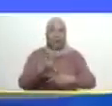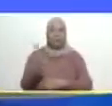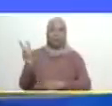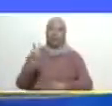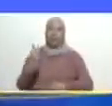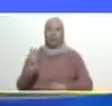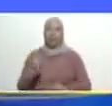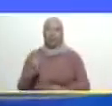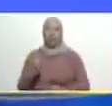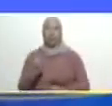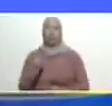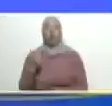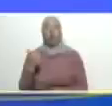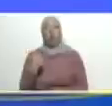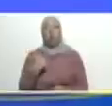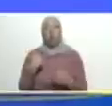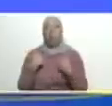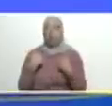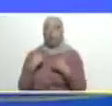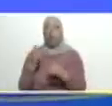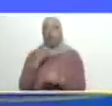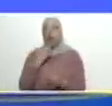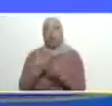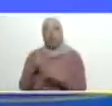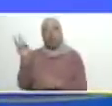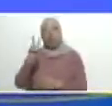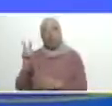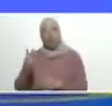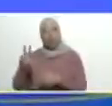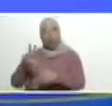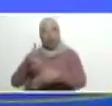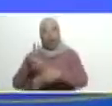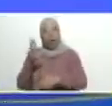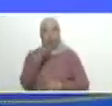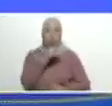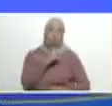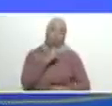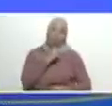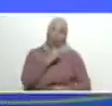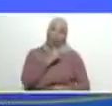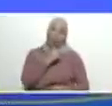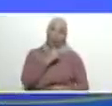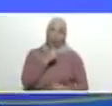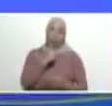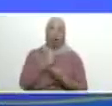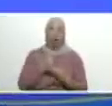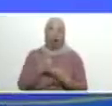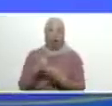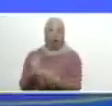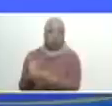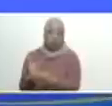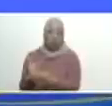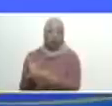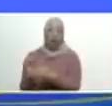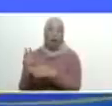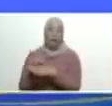Venezuela, aunque no es afectada por los huracanes, tiene que garantizar que